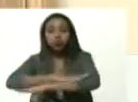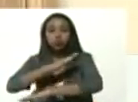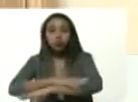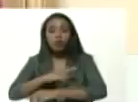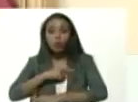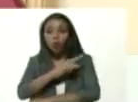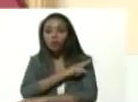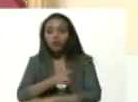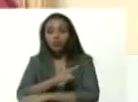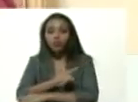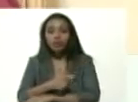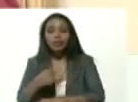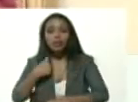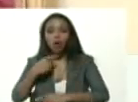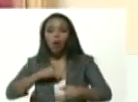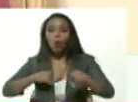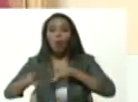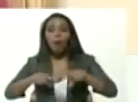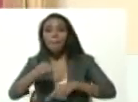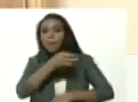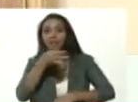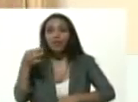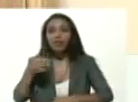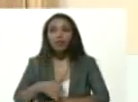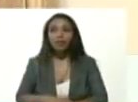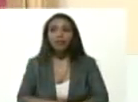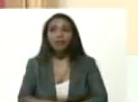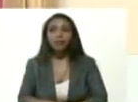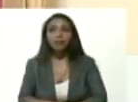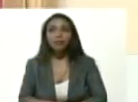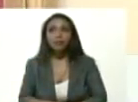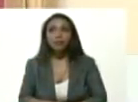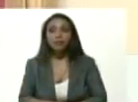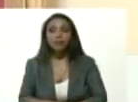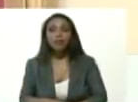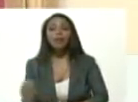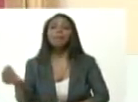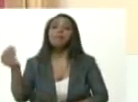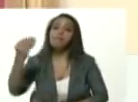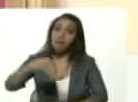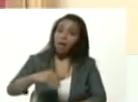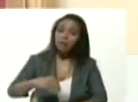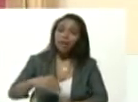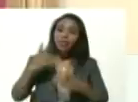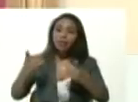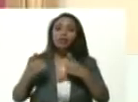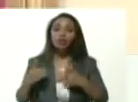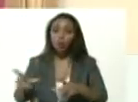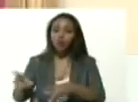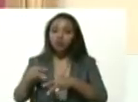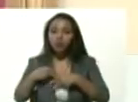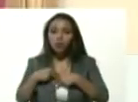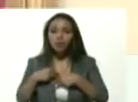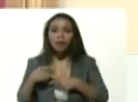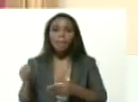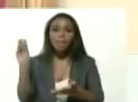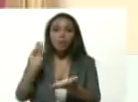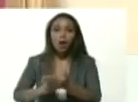y órdenes y estar en coordinación perfecta. Y además, la decisión que se tomó de